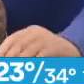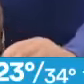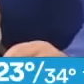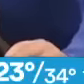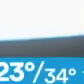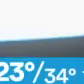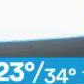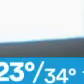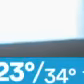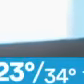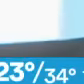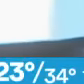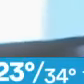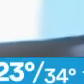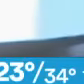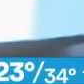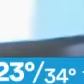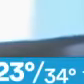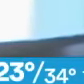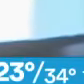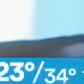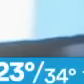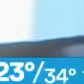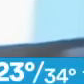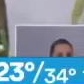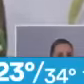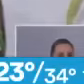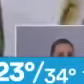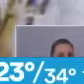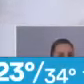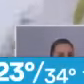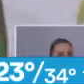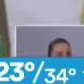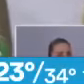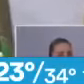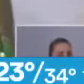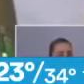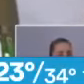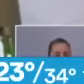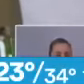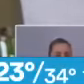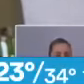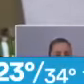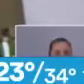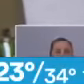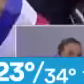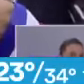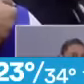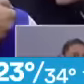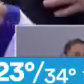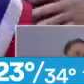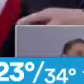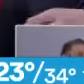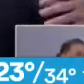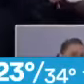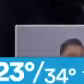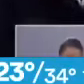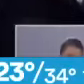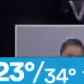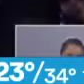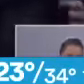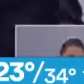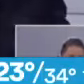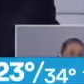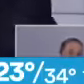trabajar en forma, digamos, increíblemente rápida. No, doctor, con porque mucha además era una tarea gigantesca.